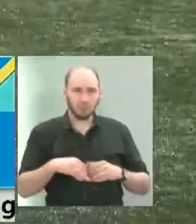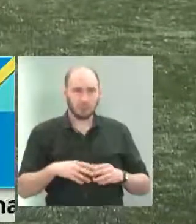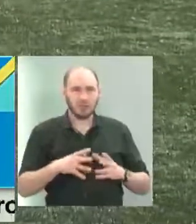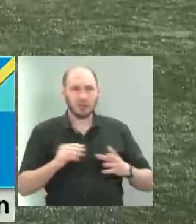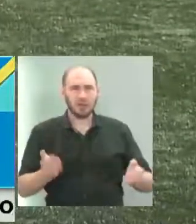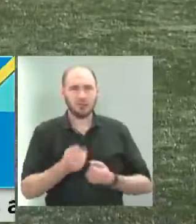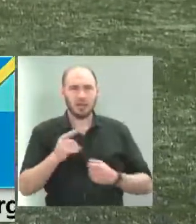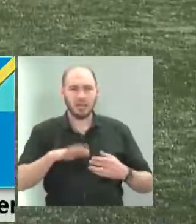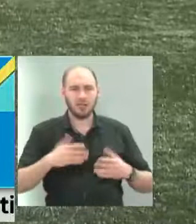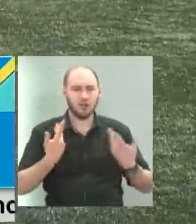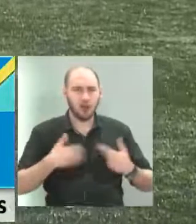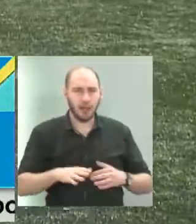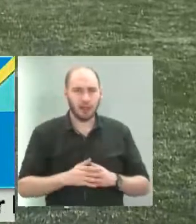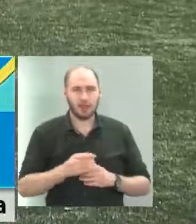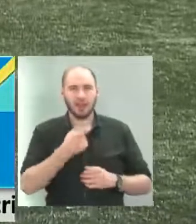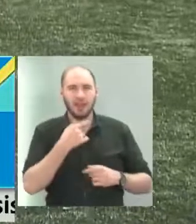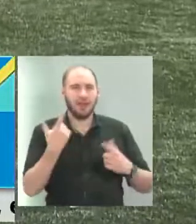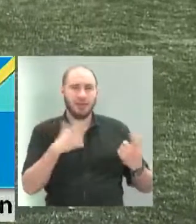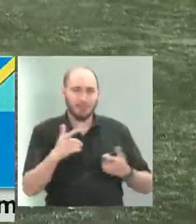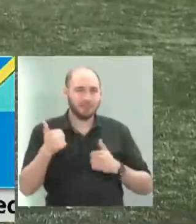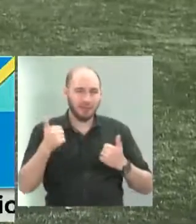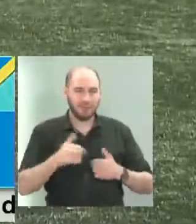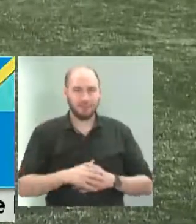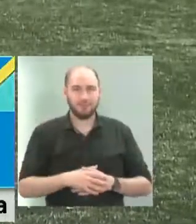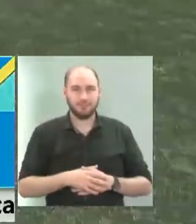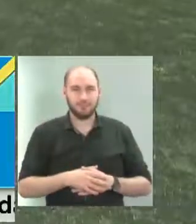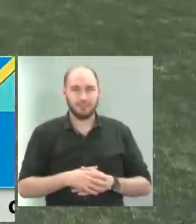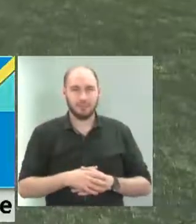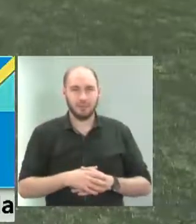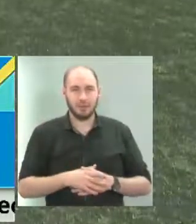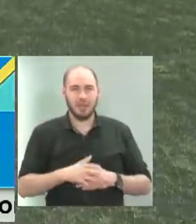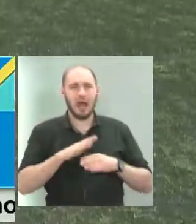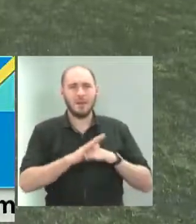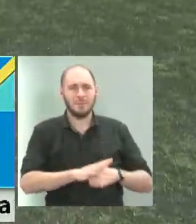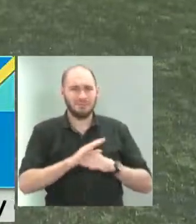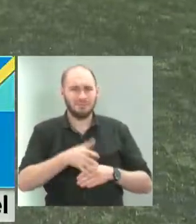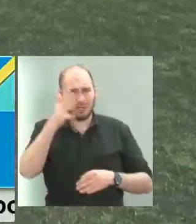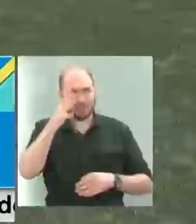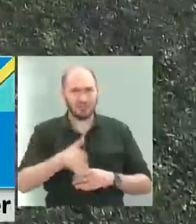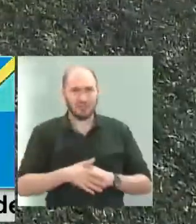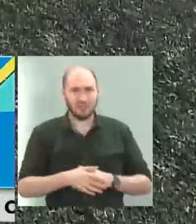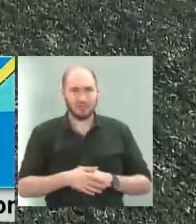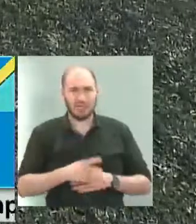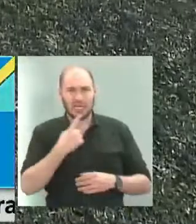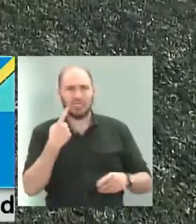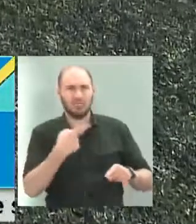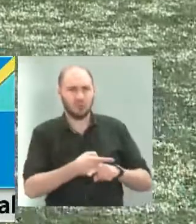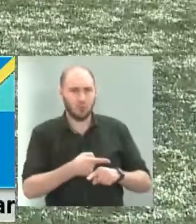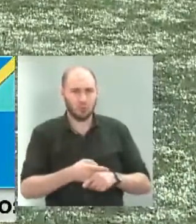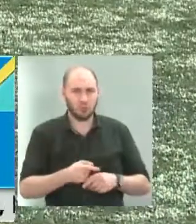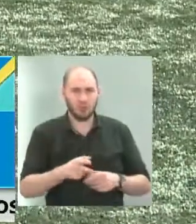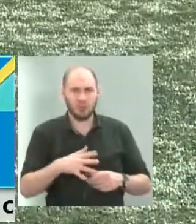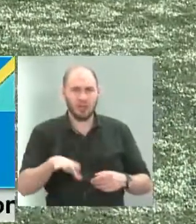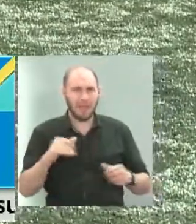es como cualquier niño normal que quiere divertirse y pasarlo bien. La presión fue tanta, los insultos, el